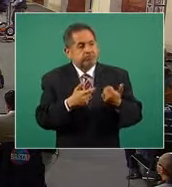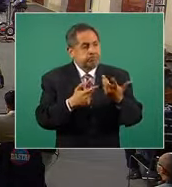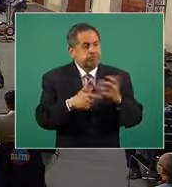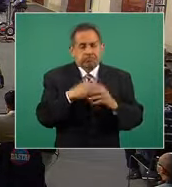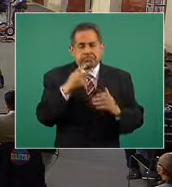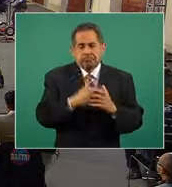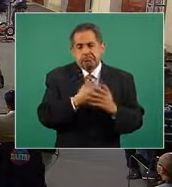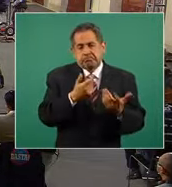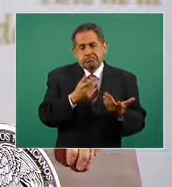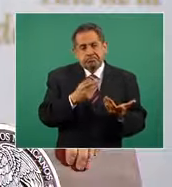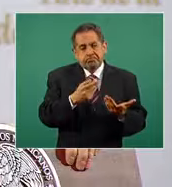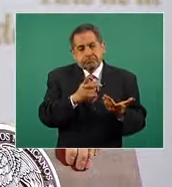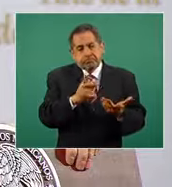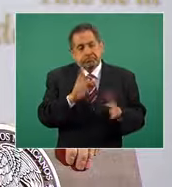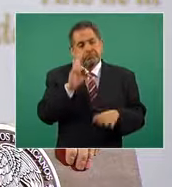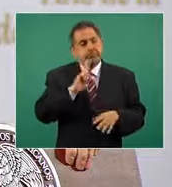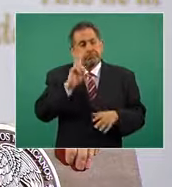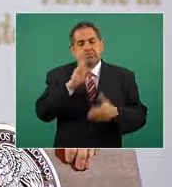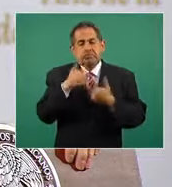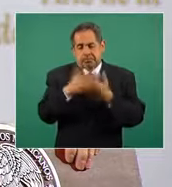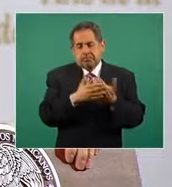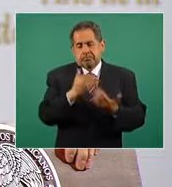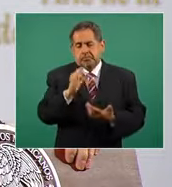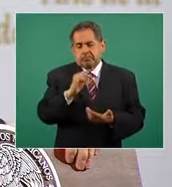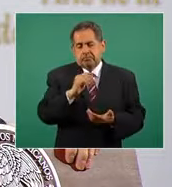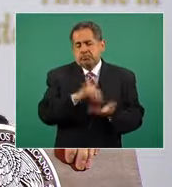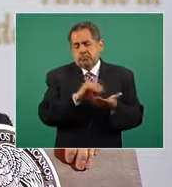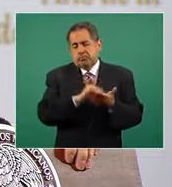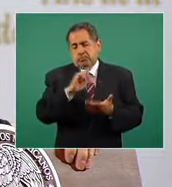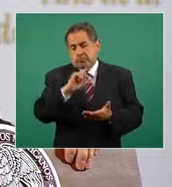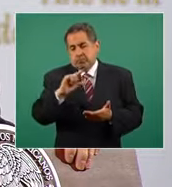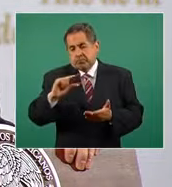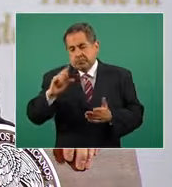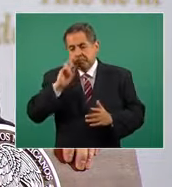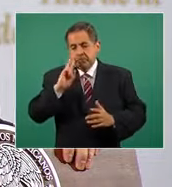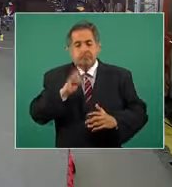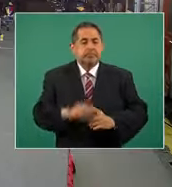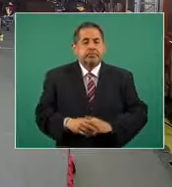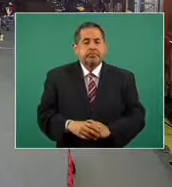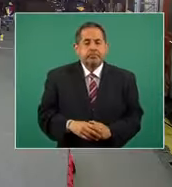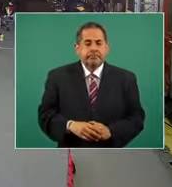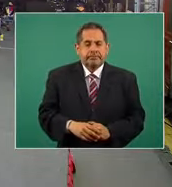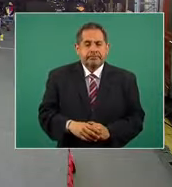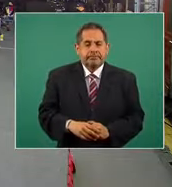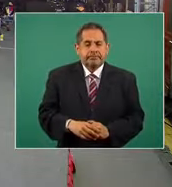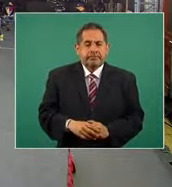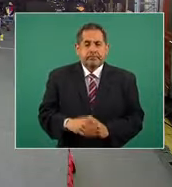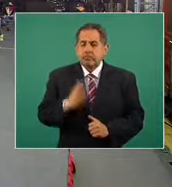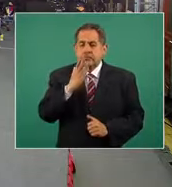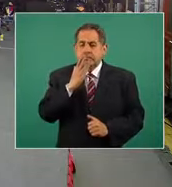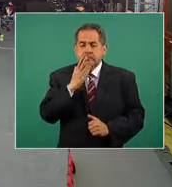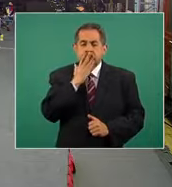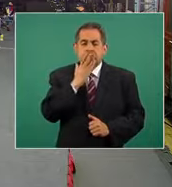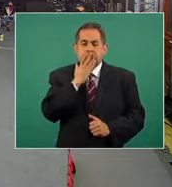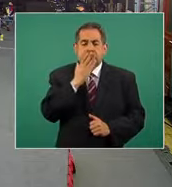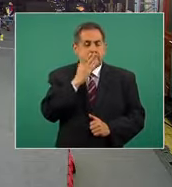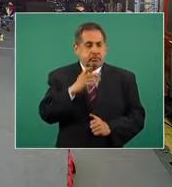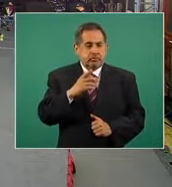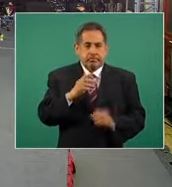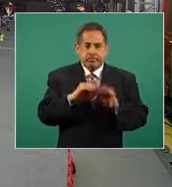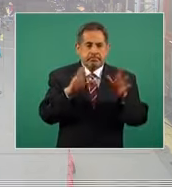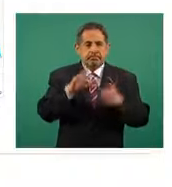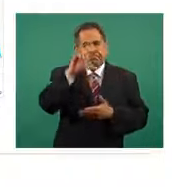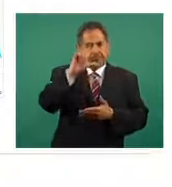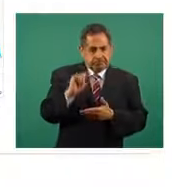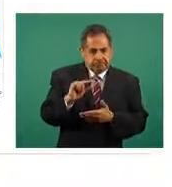Todavía demasiado próxima, pero ya hay una tendencia más claramente a la baja. La siguiente. Sonora, una tendencia mucho más clara a la